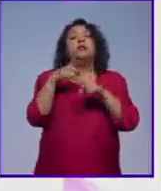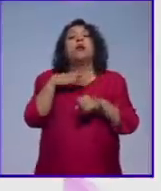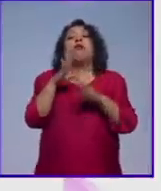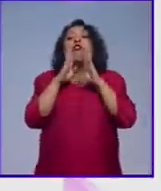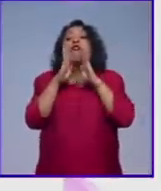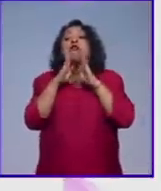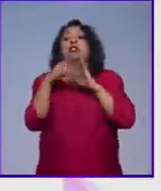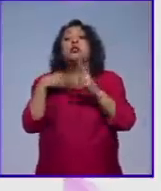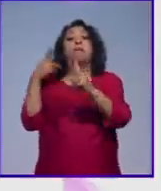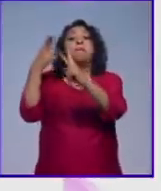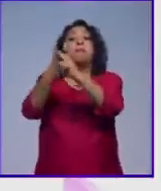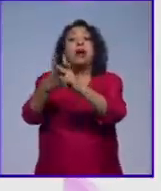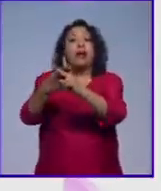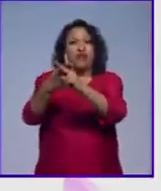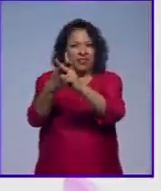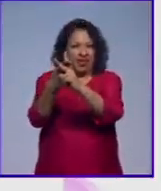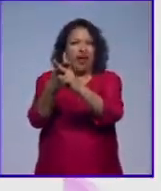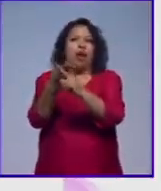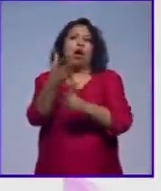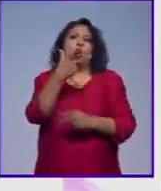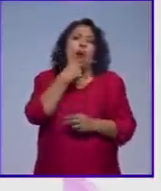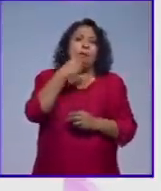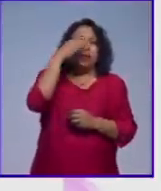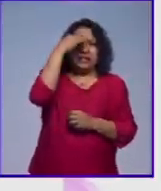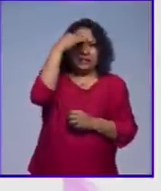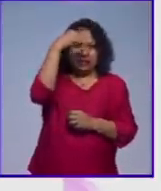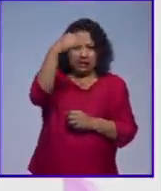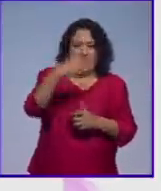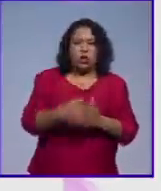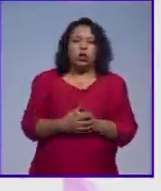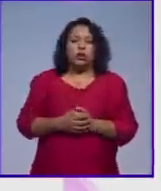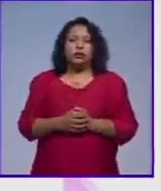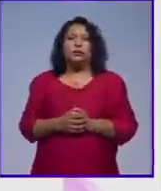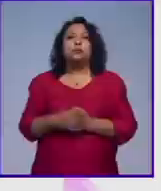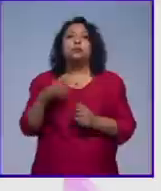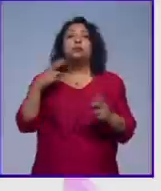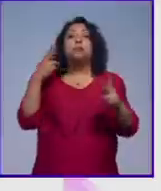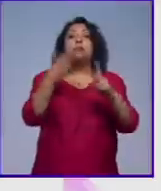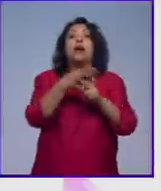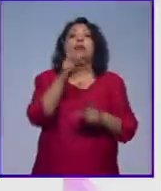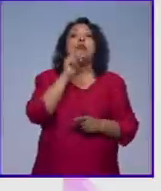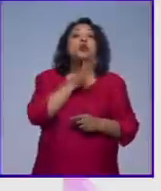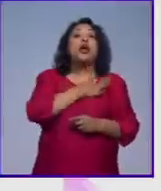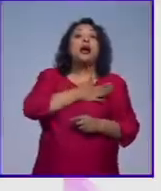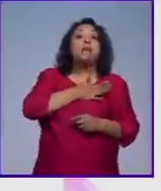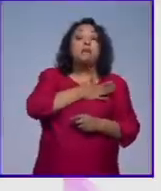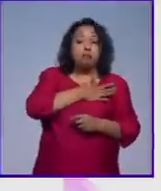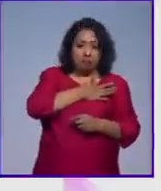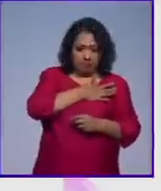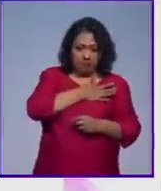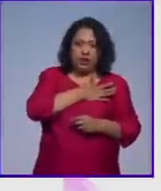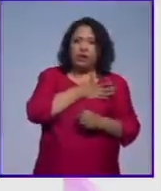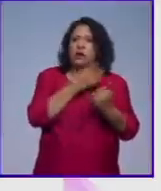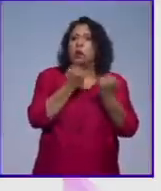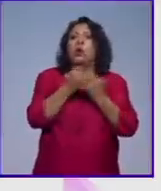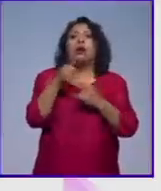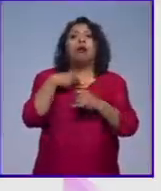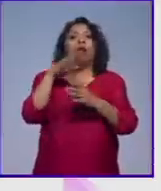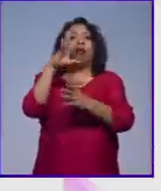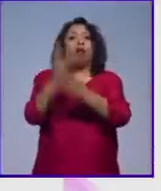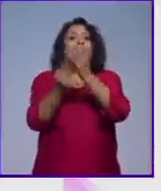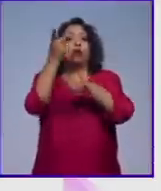de un crimen. Es un señor que mata a su amante y que al mismo tiempo deja Estados